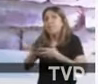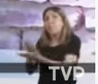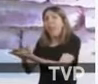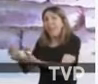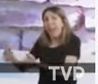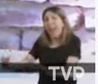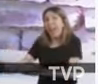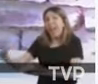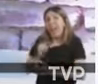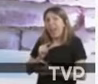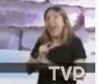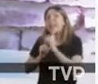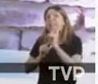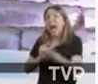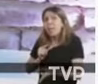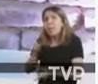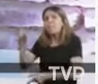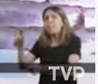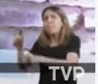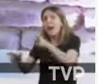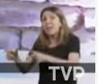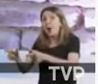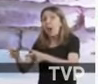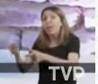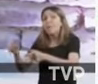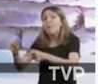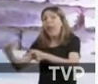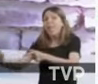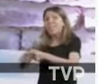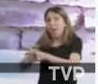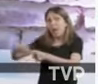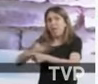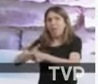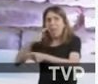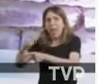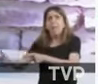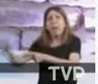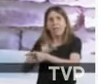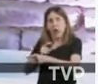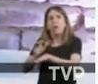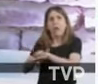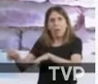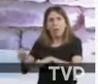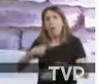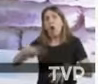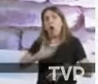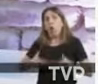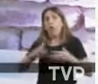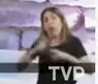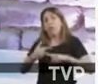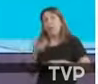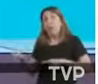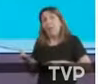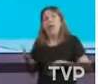también prestaron el dinero, que es el propio Fondo Monetario Internacional. Este es un crédito enormemente grande,